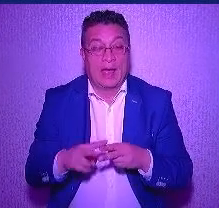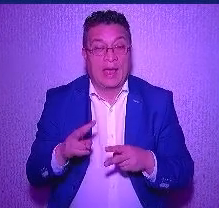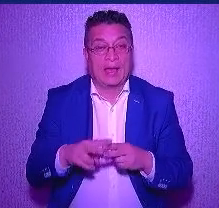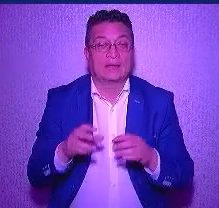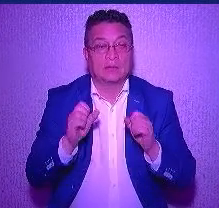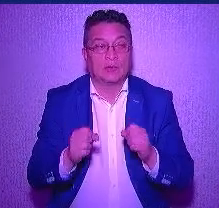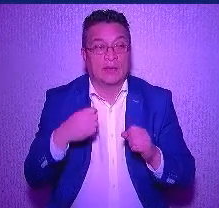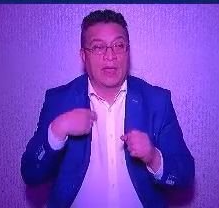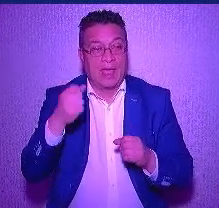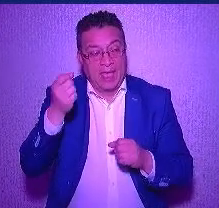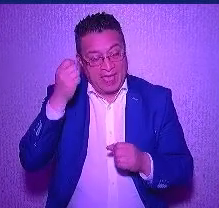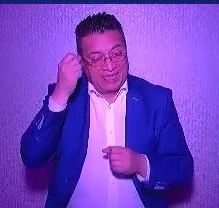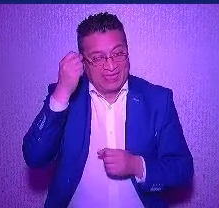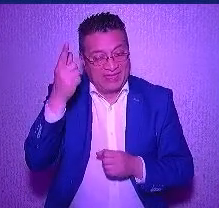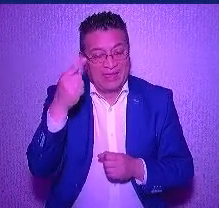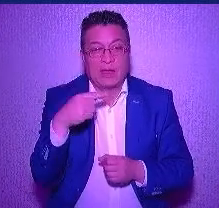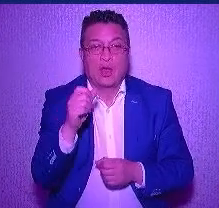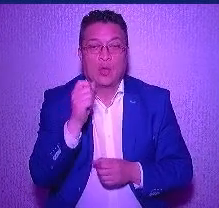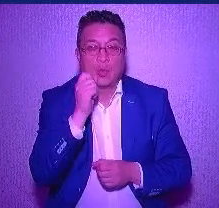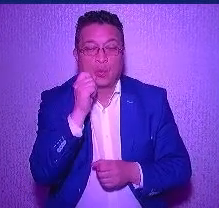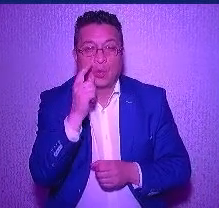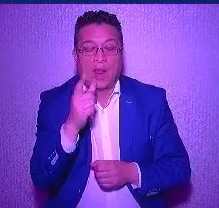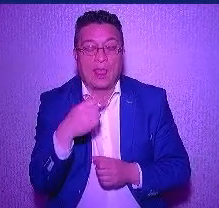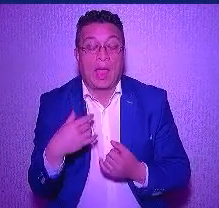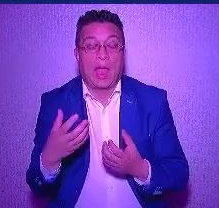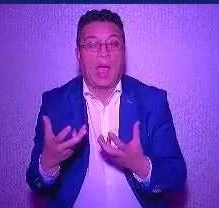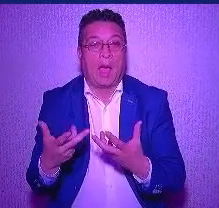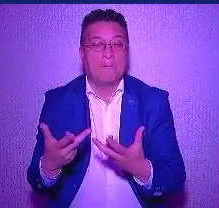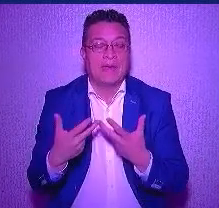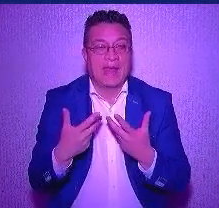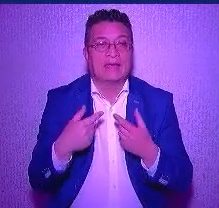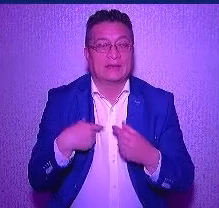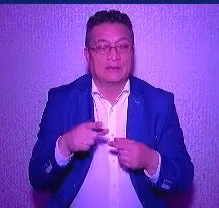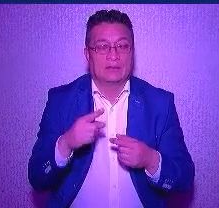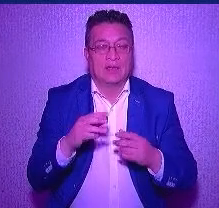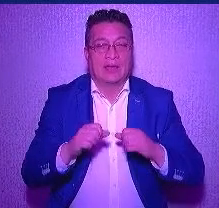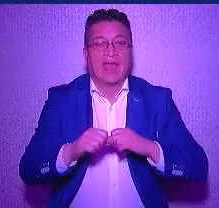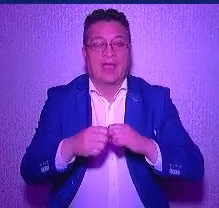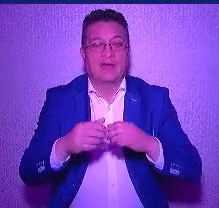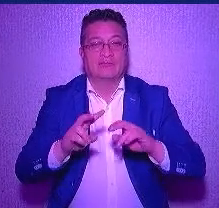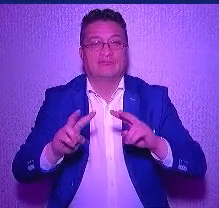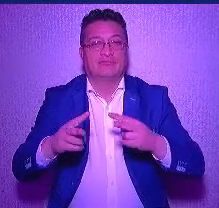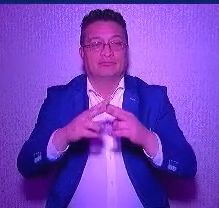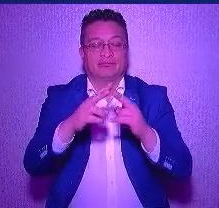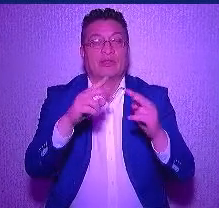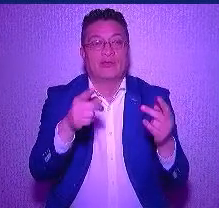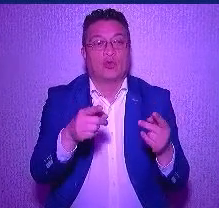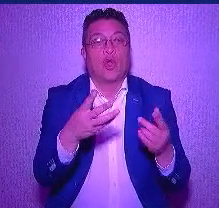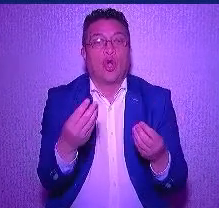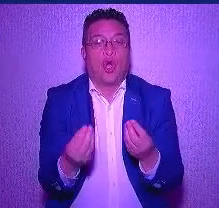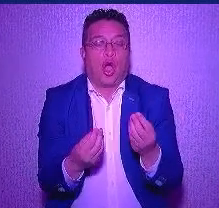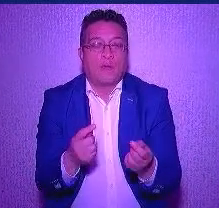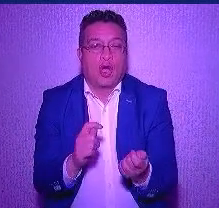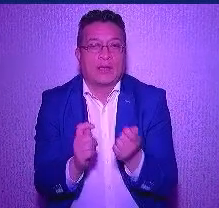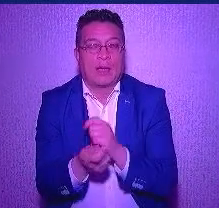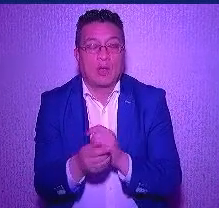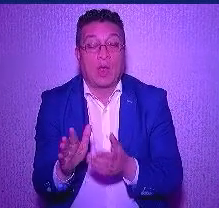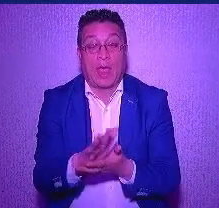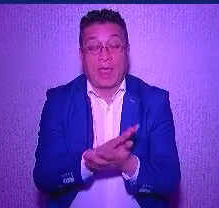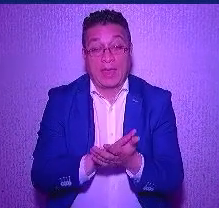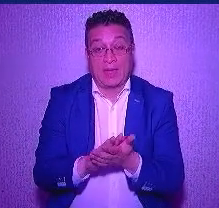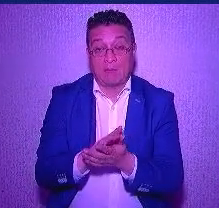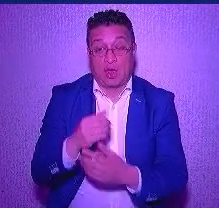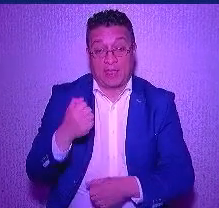entender Qué tipo de amenazas están siendo colocadas En qué tipo de infraestructuras cómo cambian un ejemplo del tipo de trabajo que